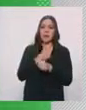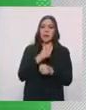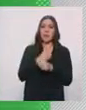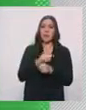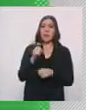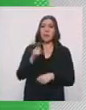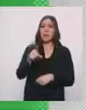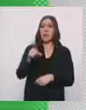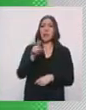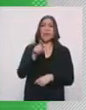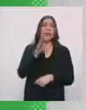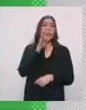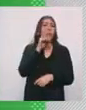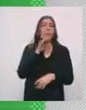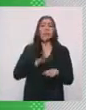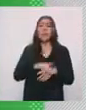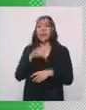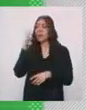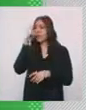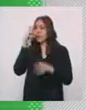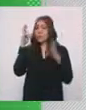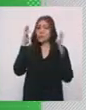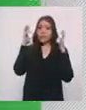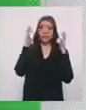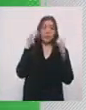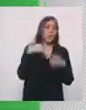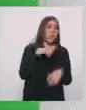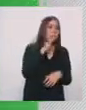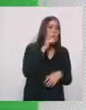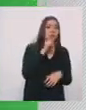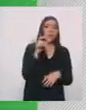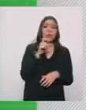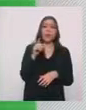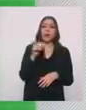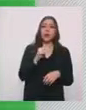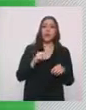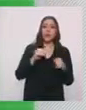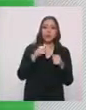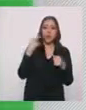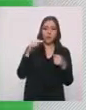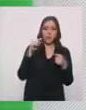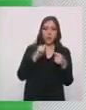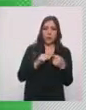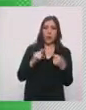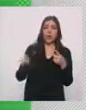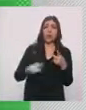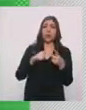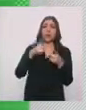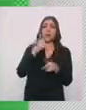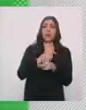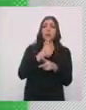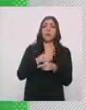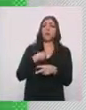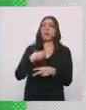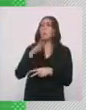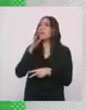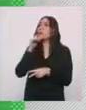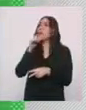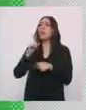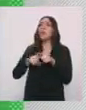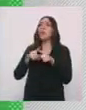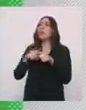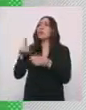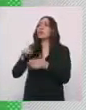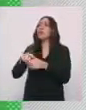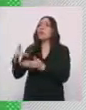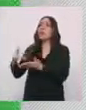pueda más, esa va a ser la primera tarea. Abrir cuando crea que ya no pueda más. El segundo, abrir cuando crea que no tenga de dónde agarrarme. Y el